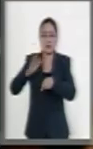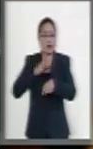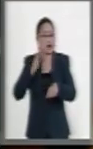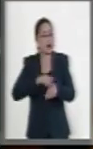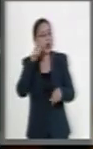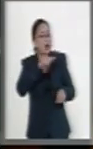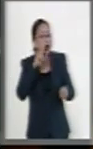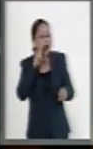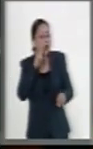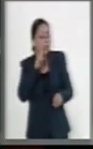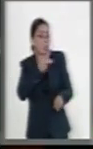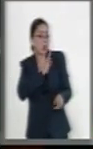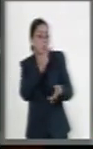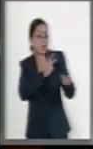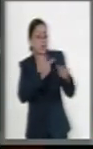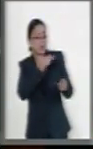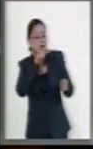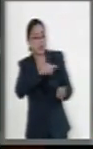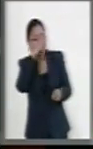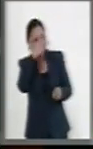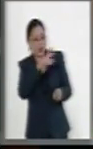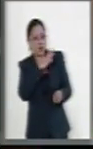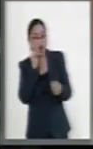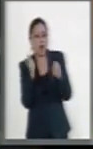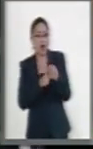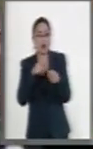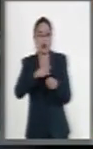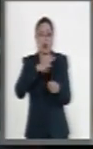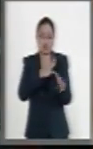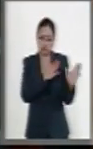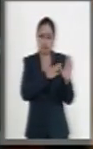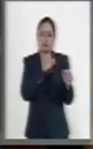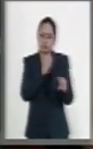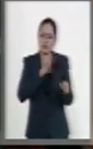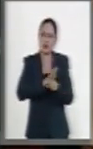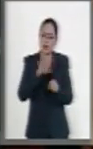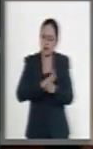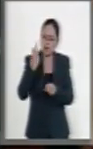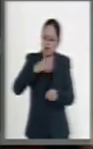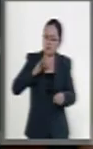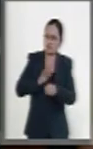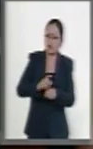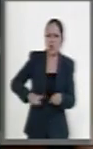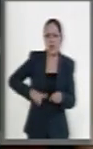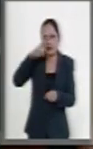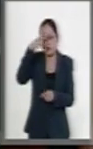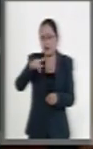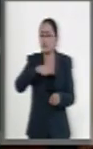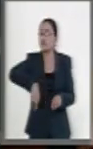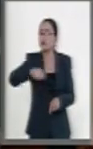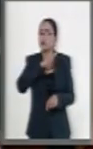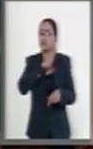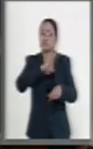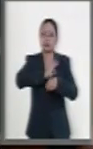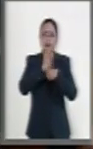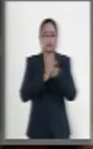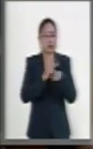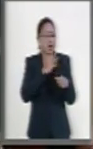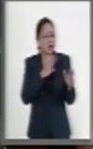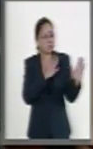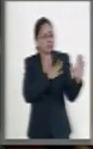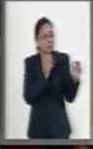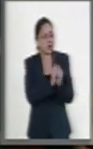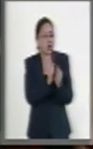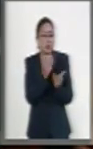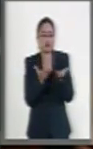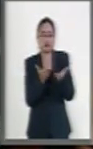crediticio, de que en México existe un compromiso por un Estado mexicano que esté comprometido con la